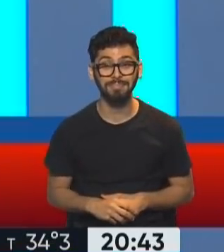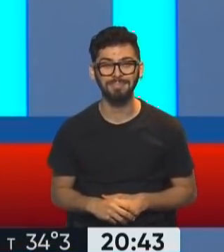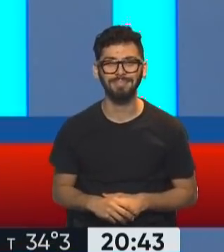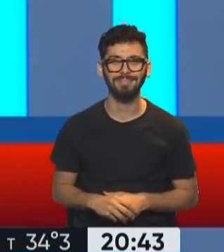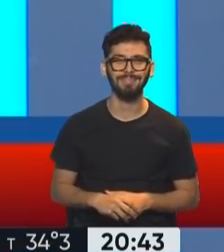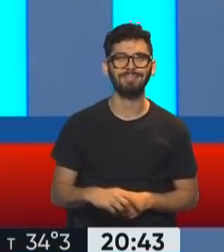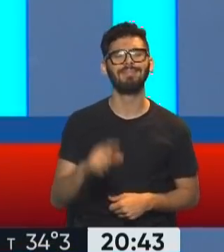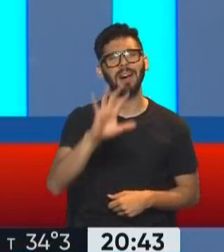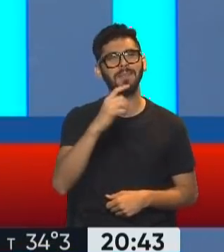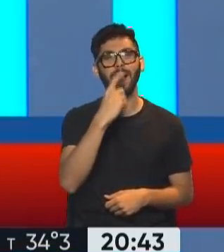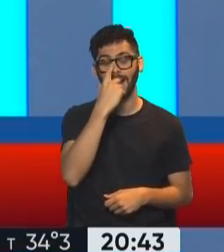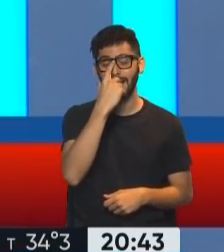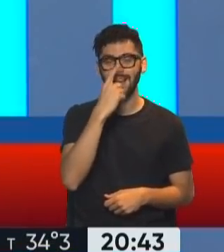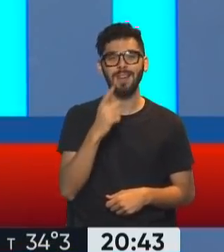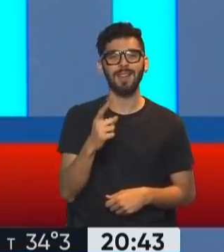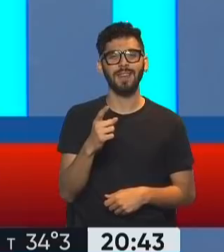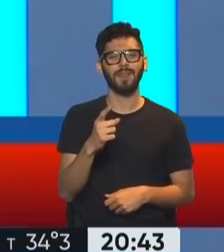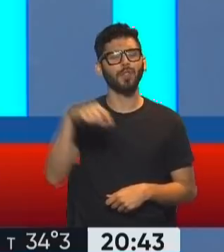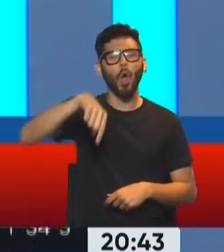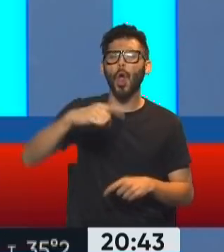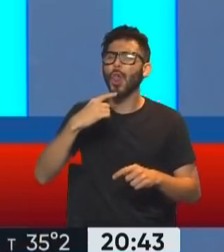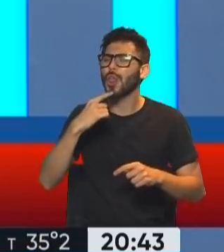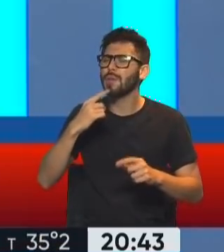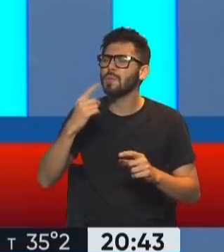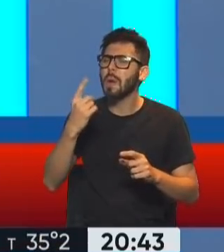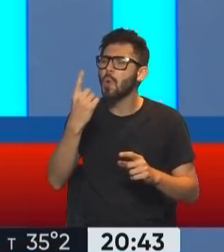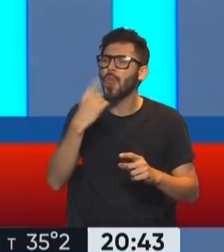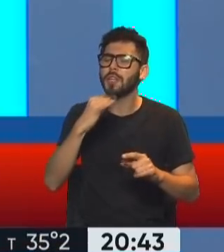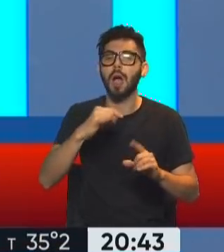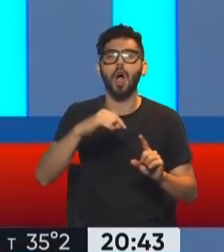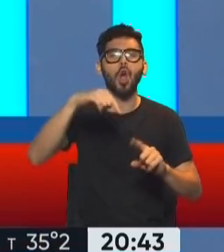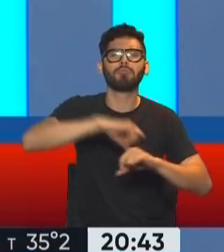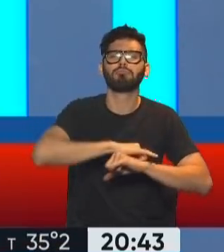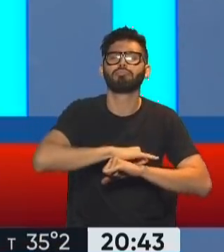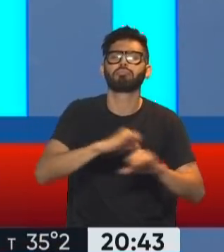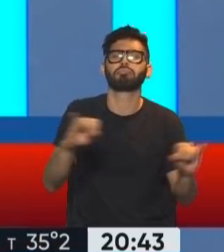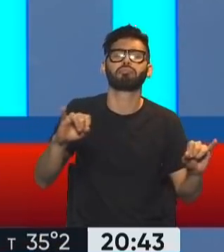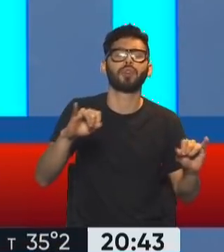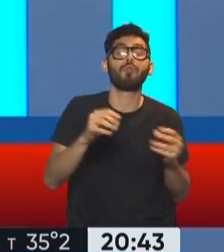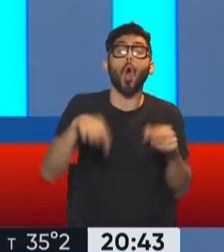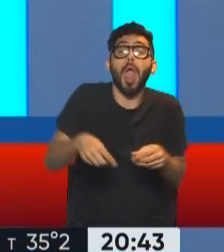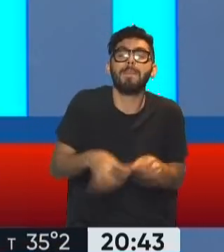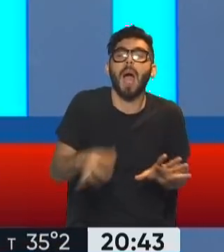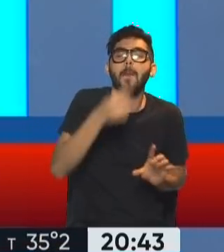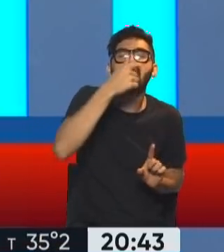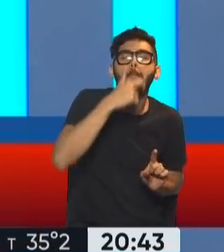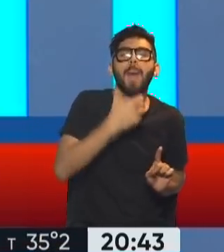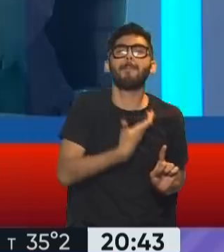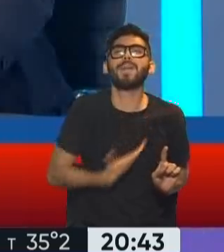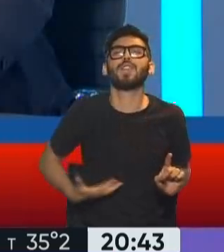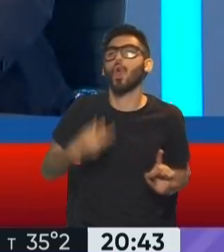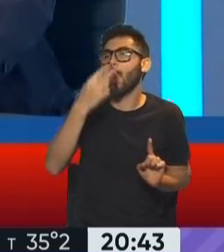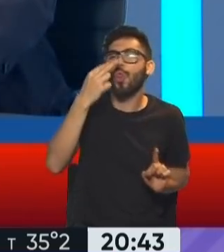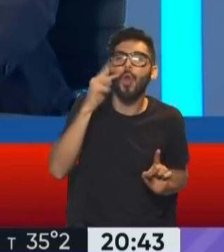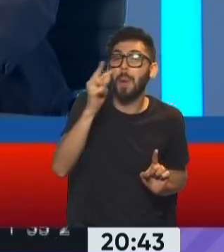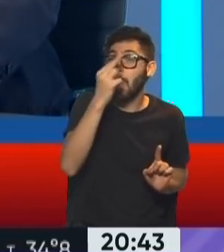pregunto, alguien decía hoy que se lanzaba la campaña de Macri presidente para el 2023. A mí me